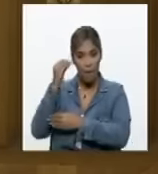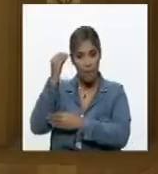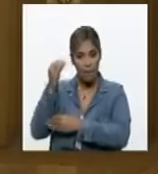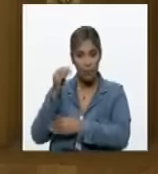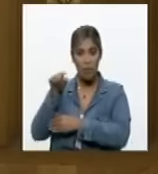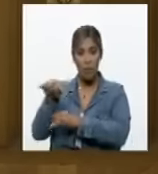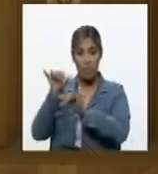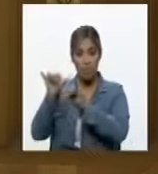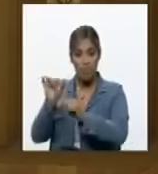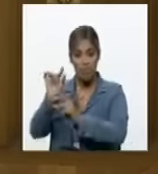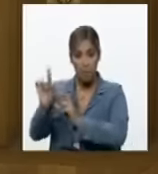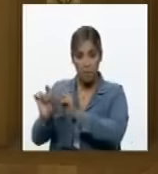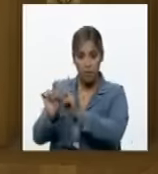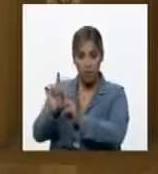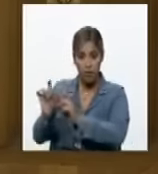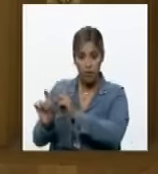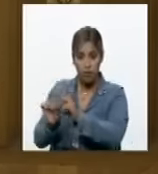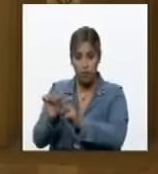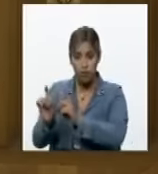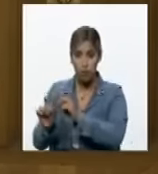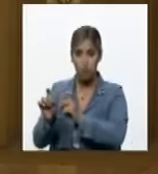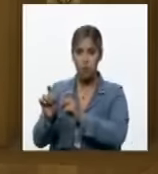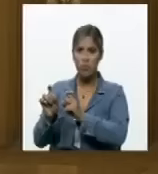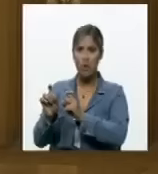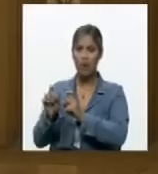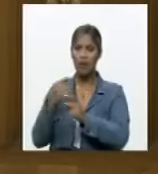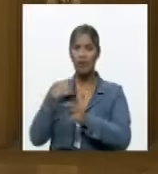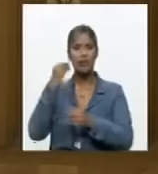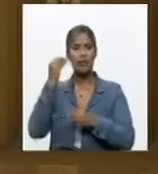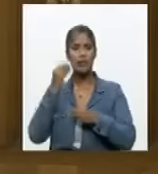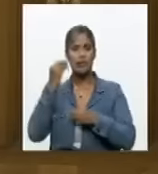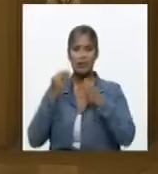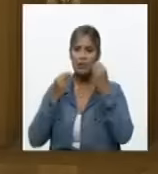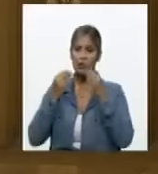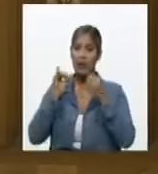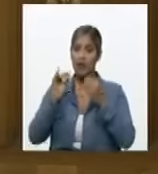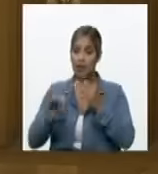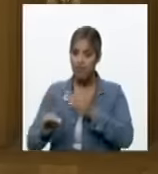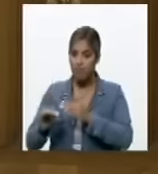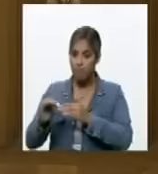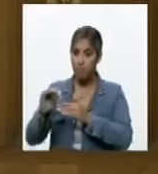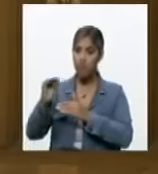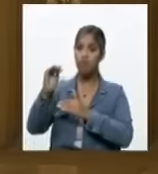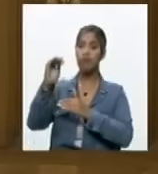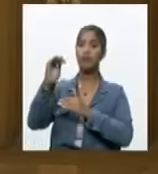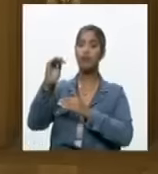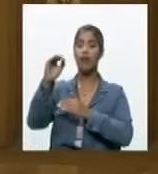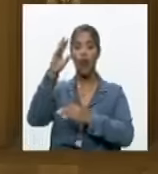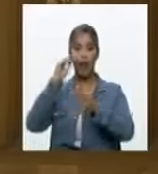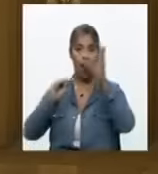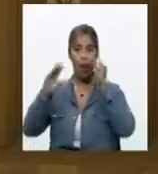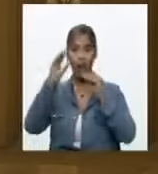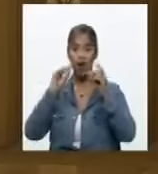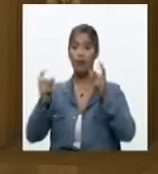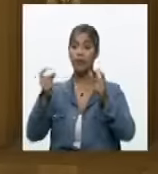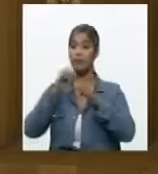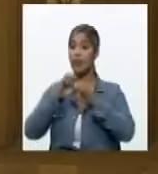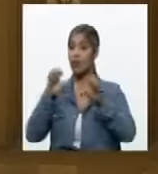pregunta permanente, al cuestionamiento permanente, y criarse en ese sentido desde la educación. Pero además,